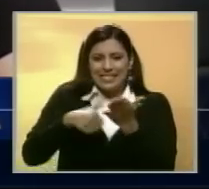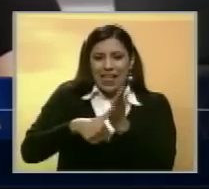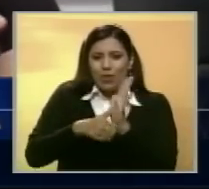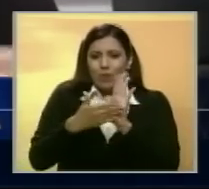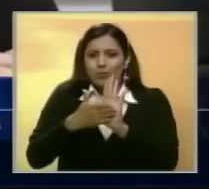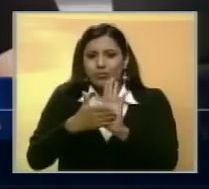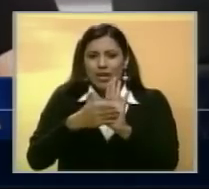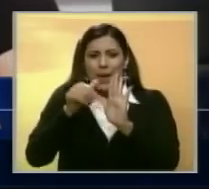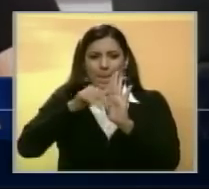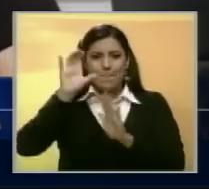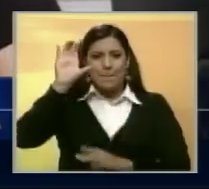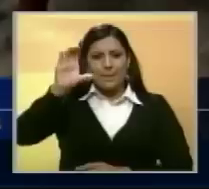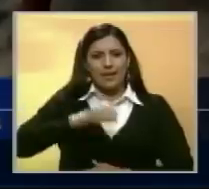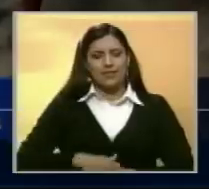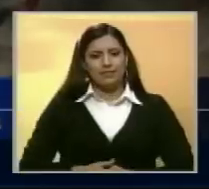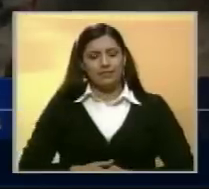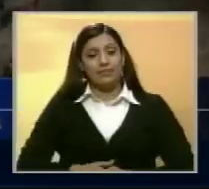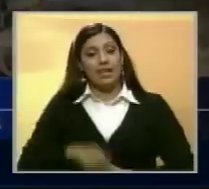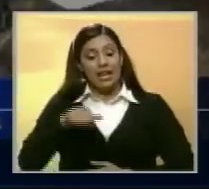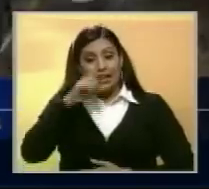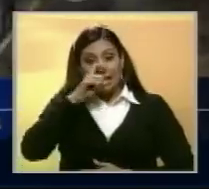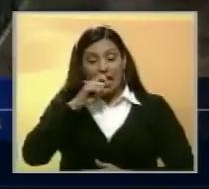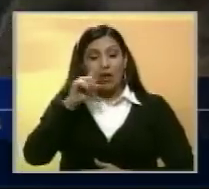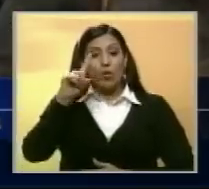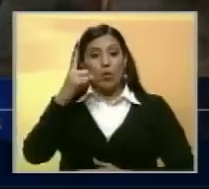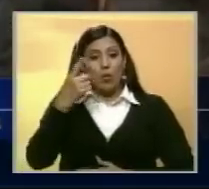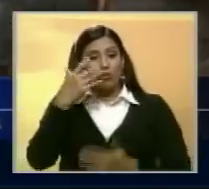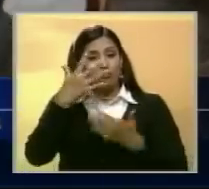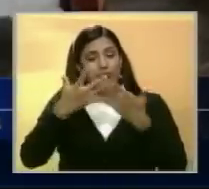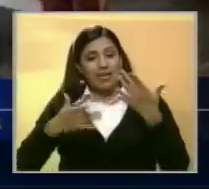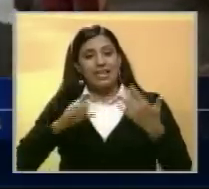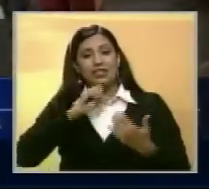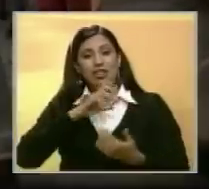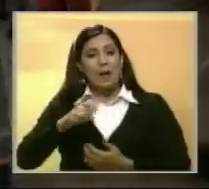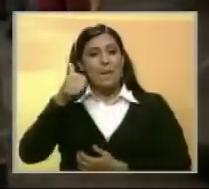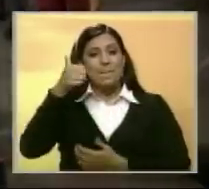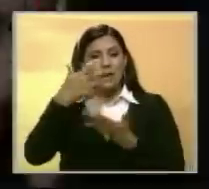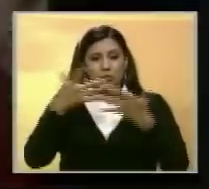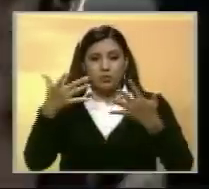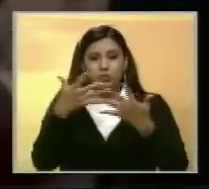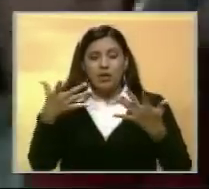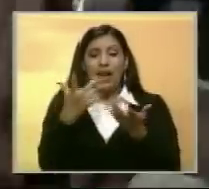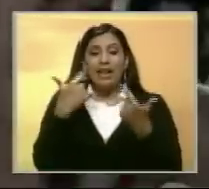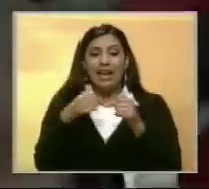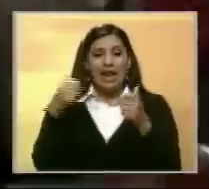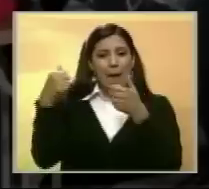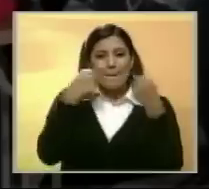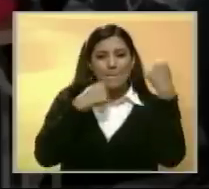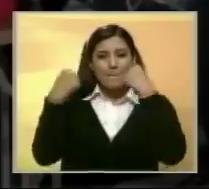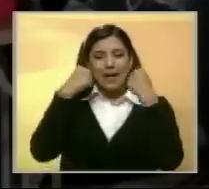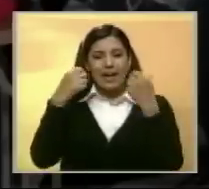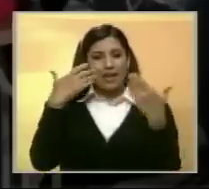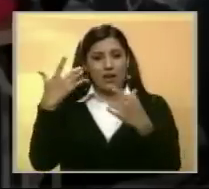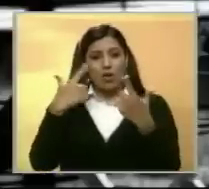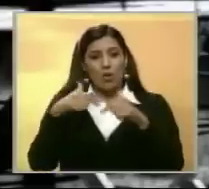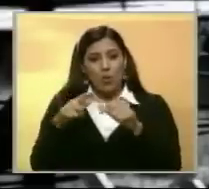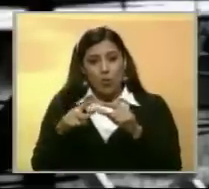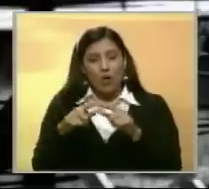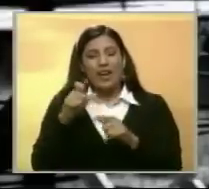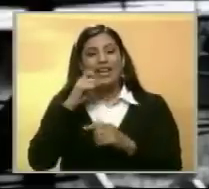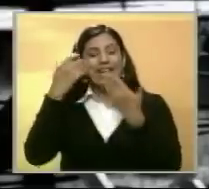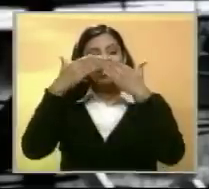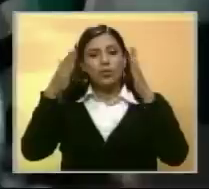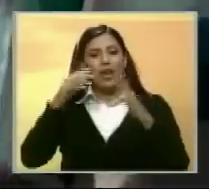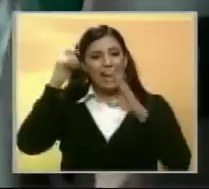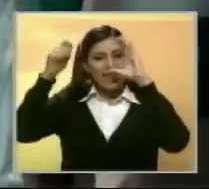identidad de un país. Este año uno de los largometrajes más comentados es La Gran Pelea, realizada por la Escuela